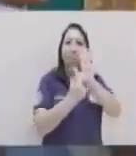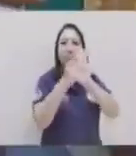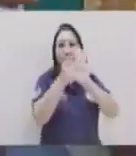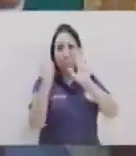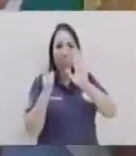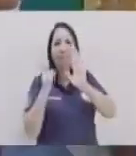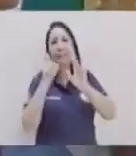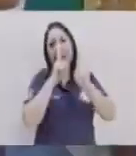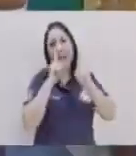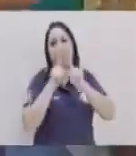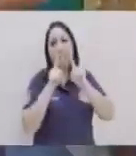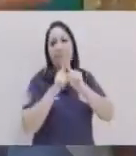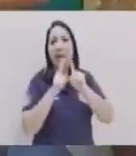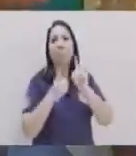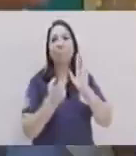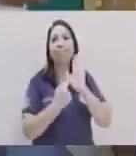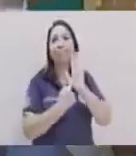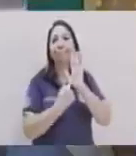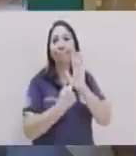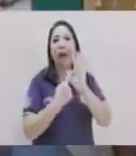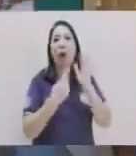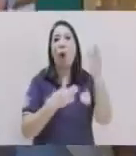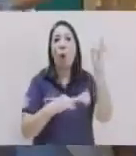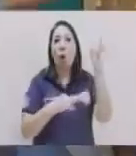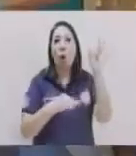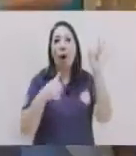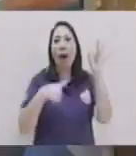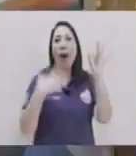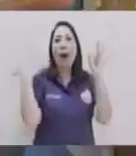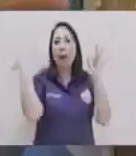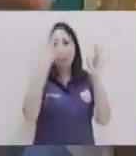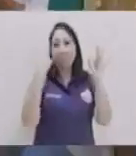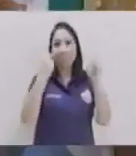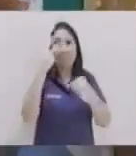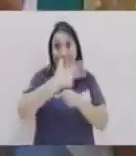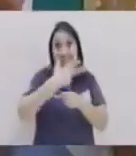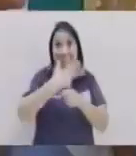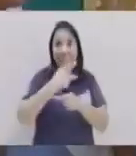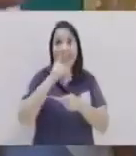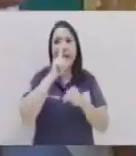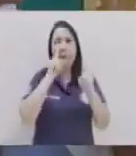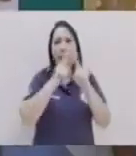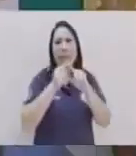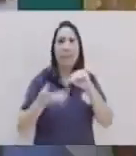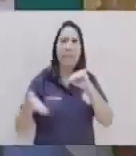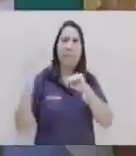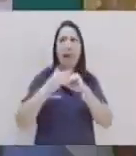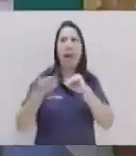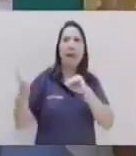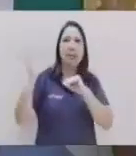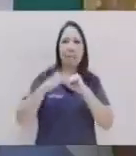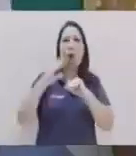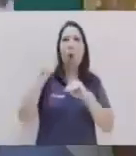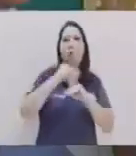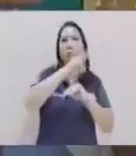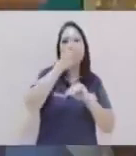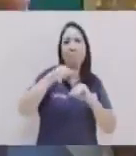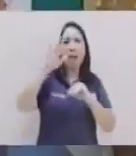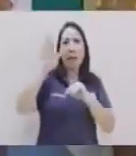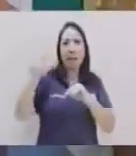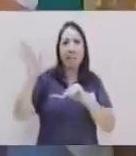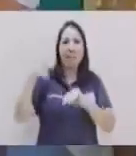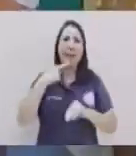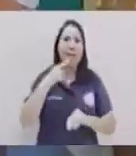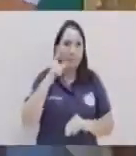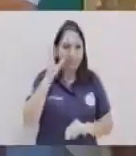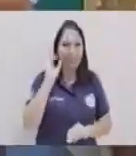poder representar en una hoja de papel lo hermoso que es nuestro país. Y animarse a hacer este tipo de cosas. Como lo mencioné al principio, yo no soy bueno